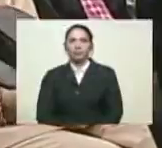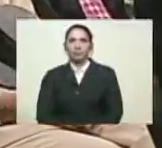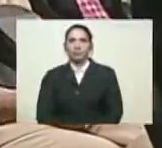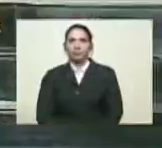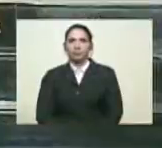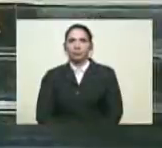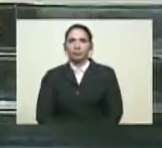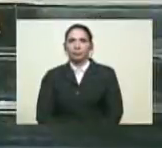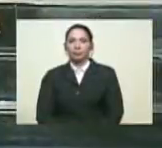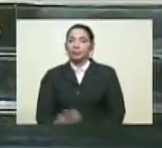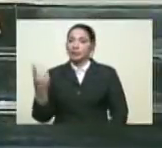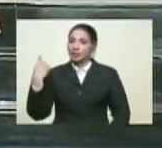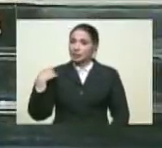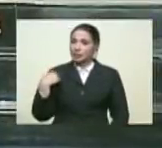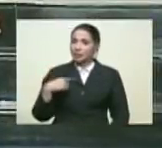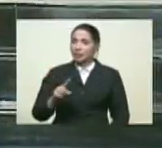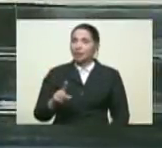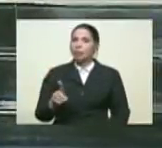Tenemos derecho a soñar,